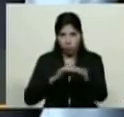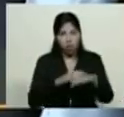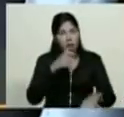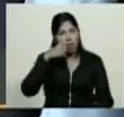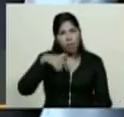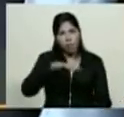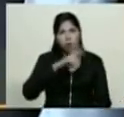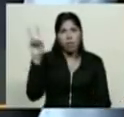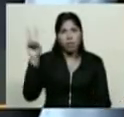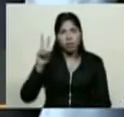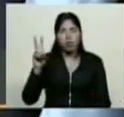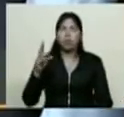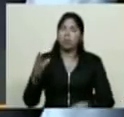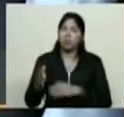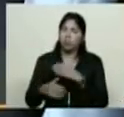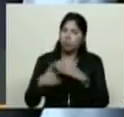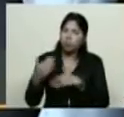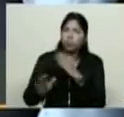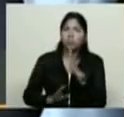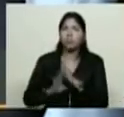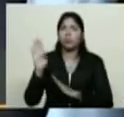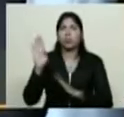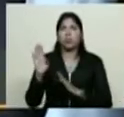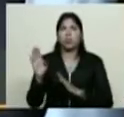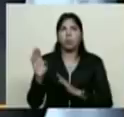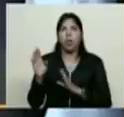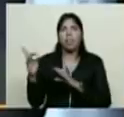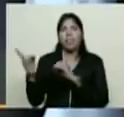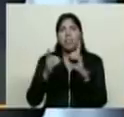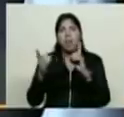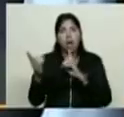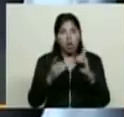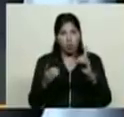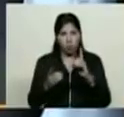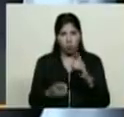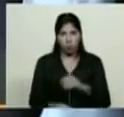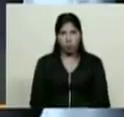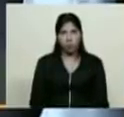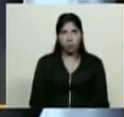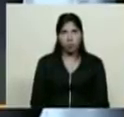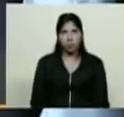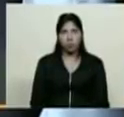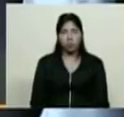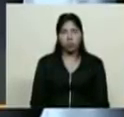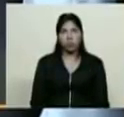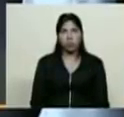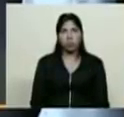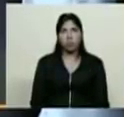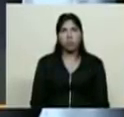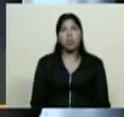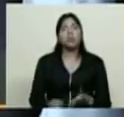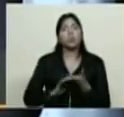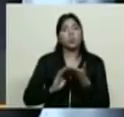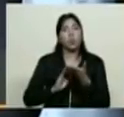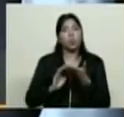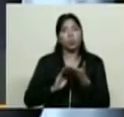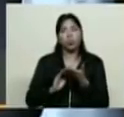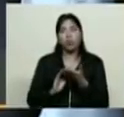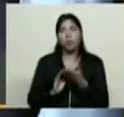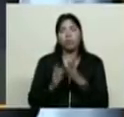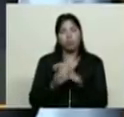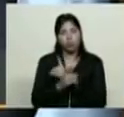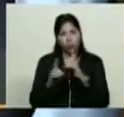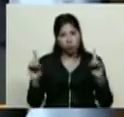a seguir construyendo caminos para el diálogo, y la resolución pacífica y